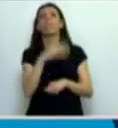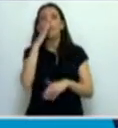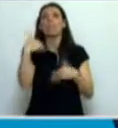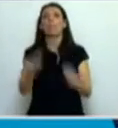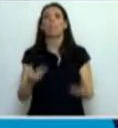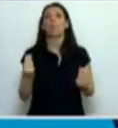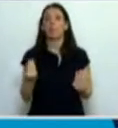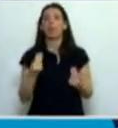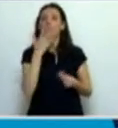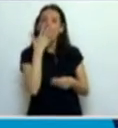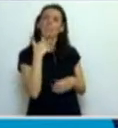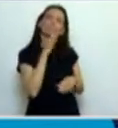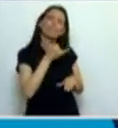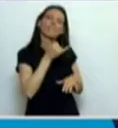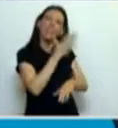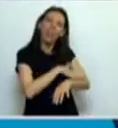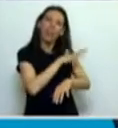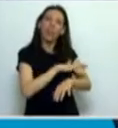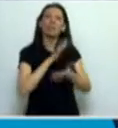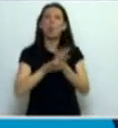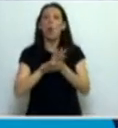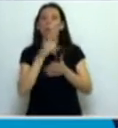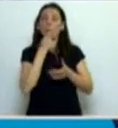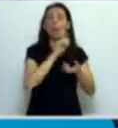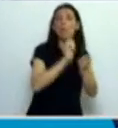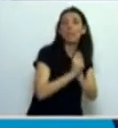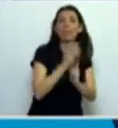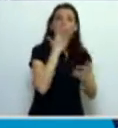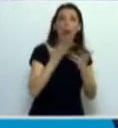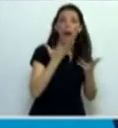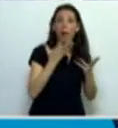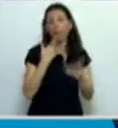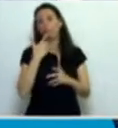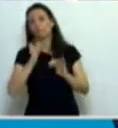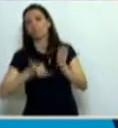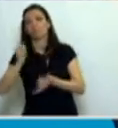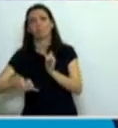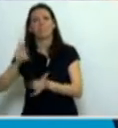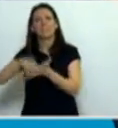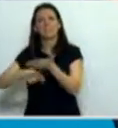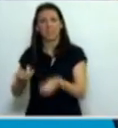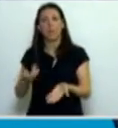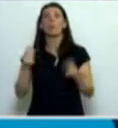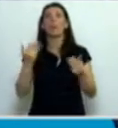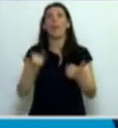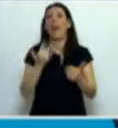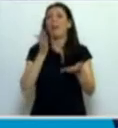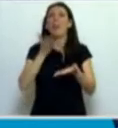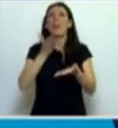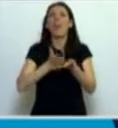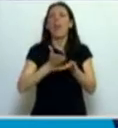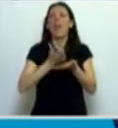lo consiente aprobando esas modificaciones que se concretan especialmente a través de decretos de necesidad de